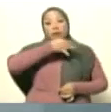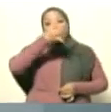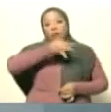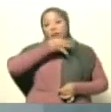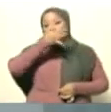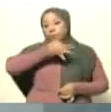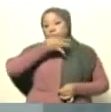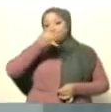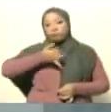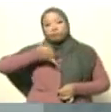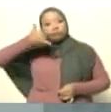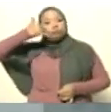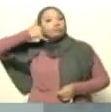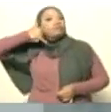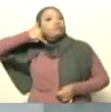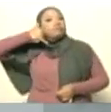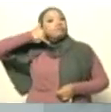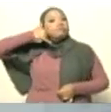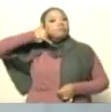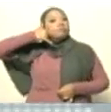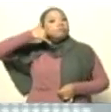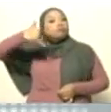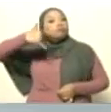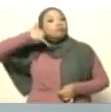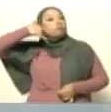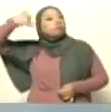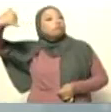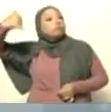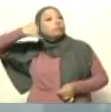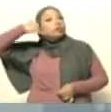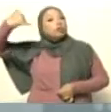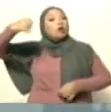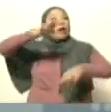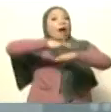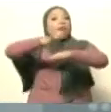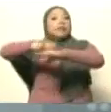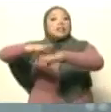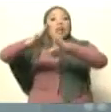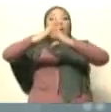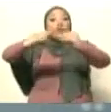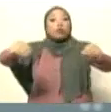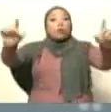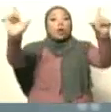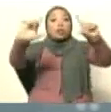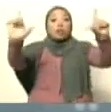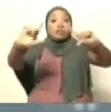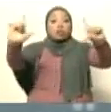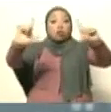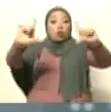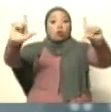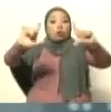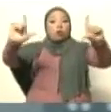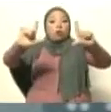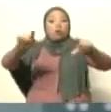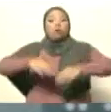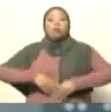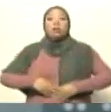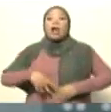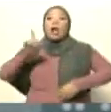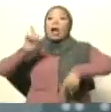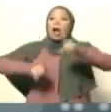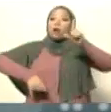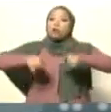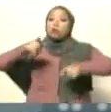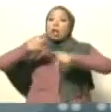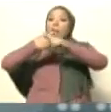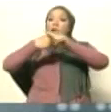llama a una cadena nacional de radio y televisión, y las grandes cadenas de televisión parten